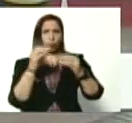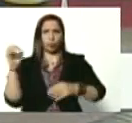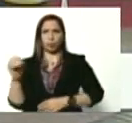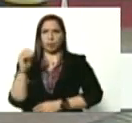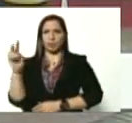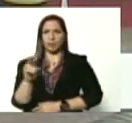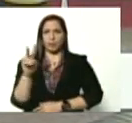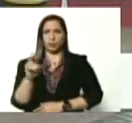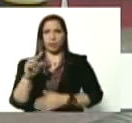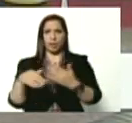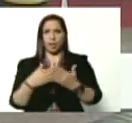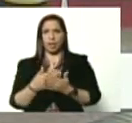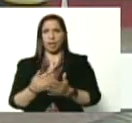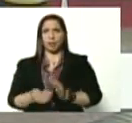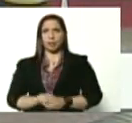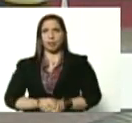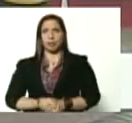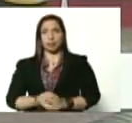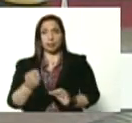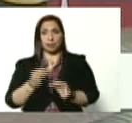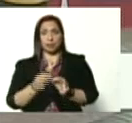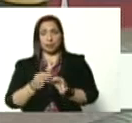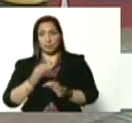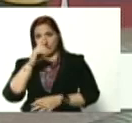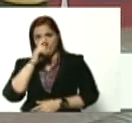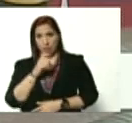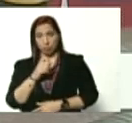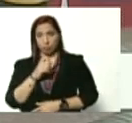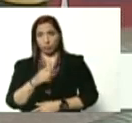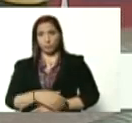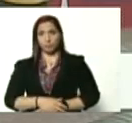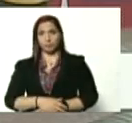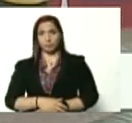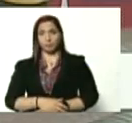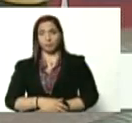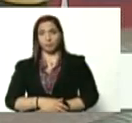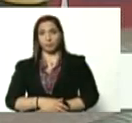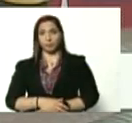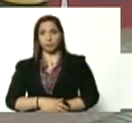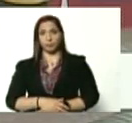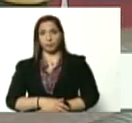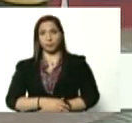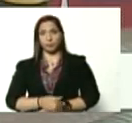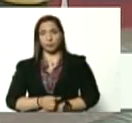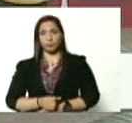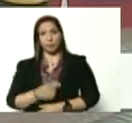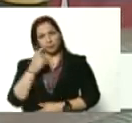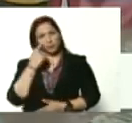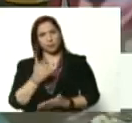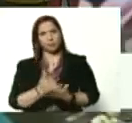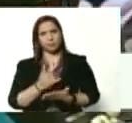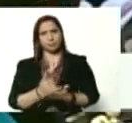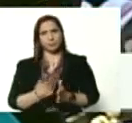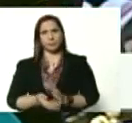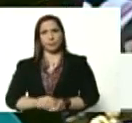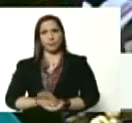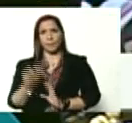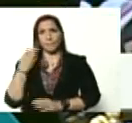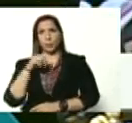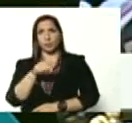hasta septiembre de ese año llegó estuve aquí en el zulia fíjense por eso